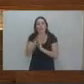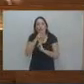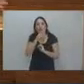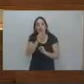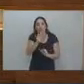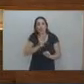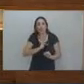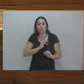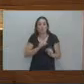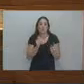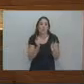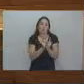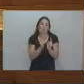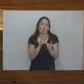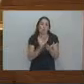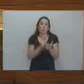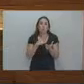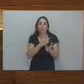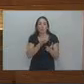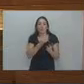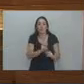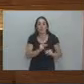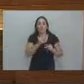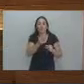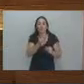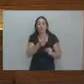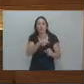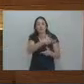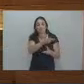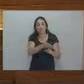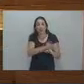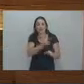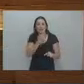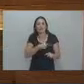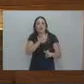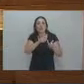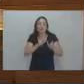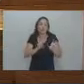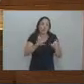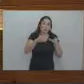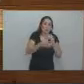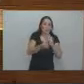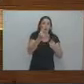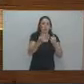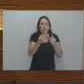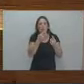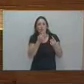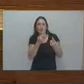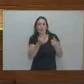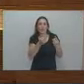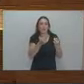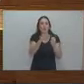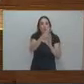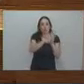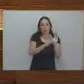de intervención rápido. Se nos decía que pues, había personas, grupos que confundían la explicación de su